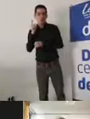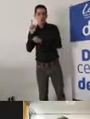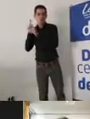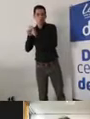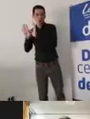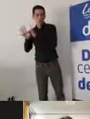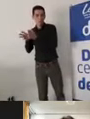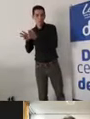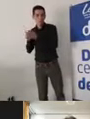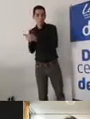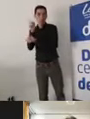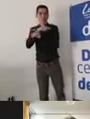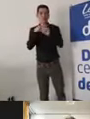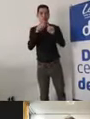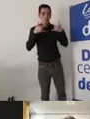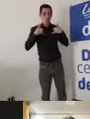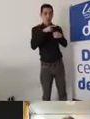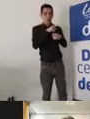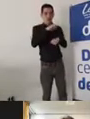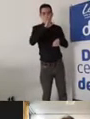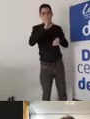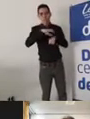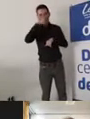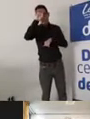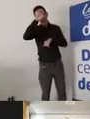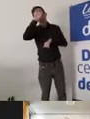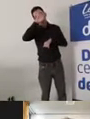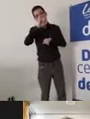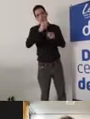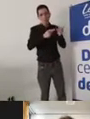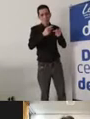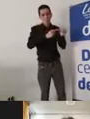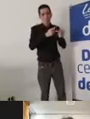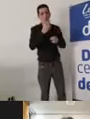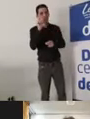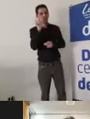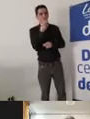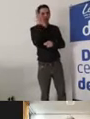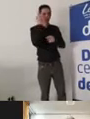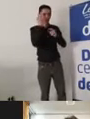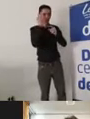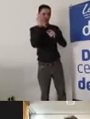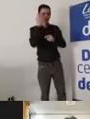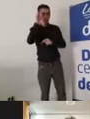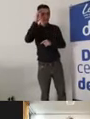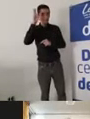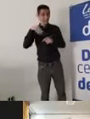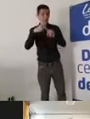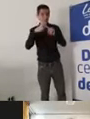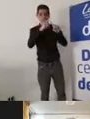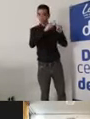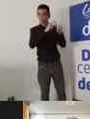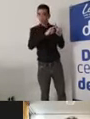años, 23 años, 27 años tienen, con posgrados, con experiencia, porque hoy somos nosotros los jóvenes la generación más